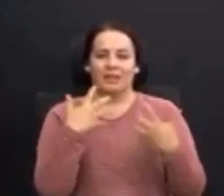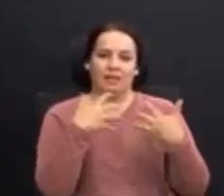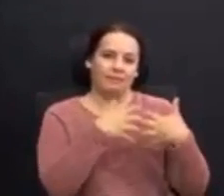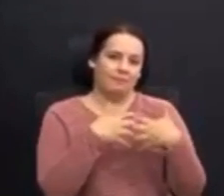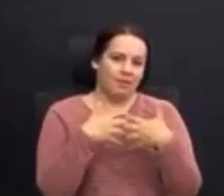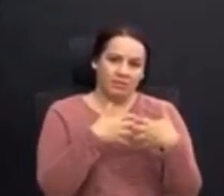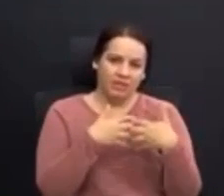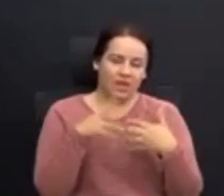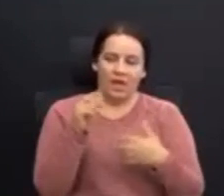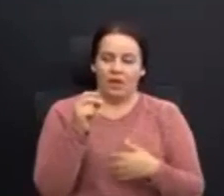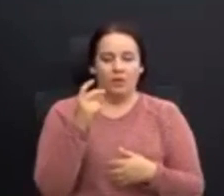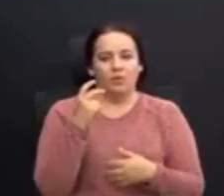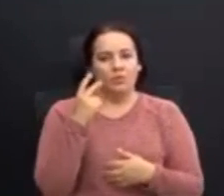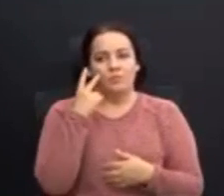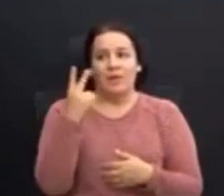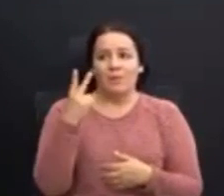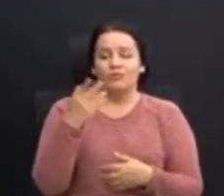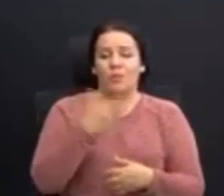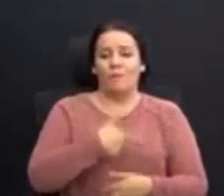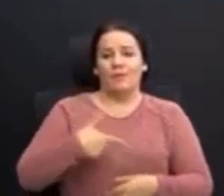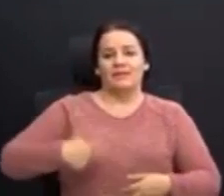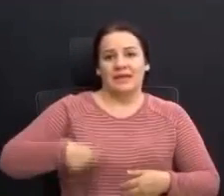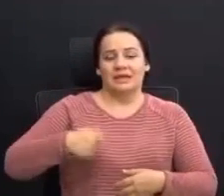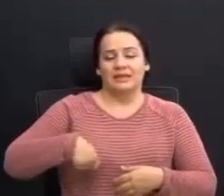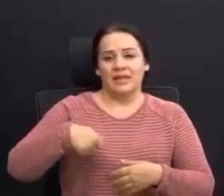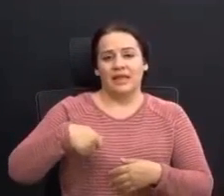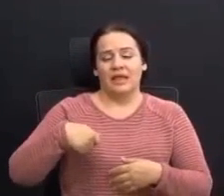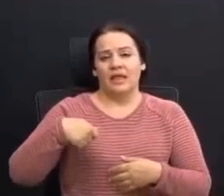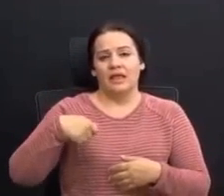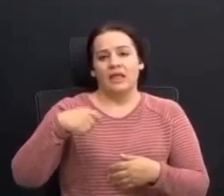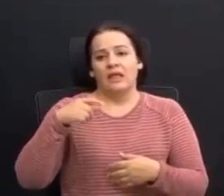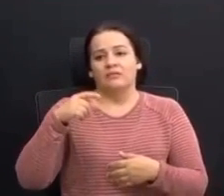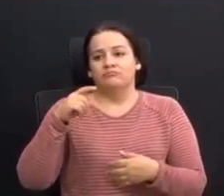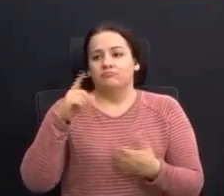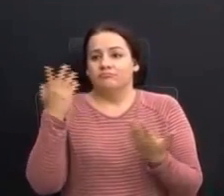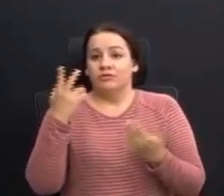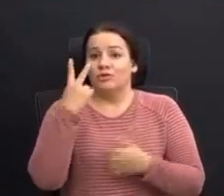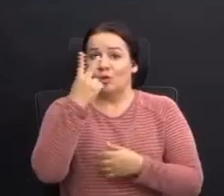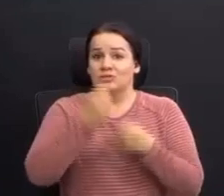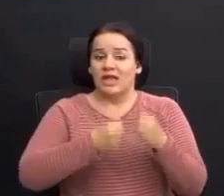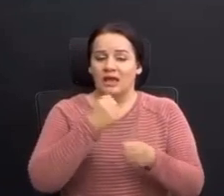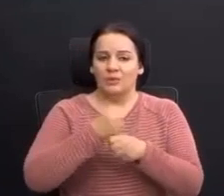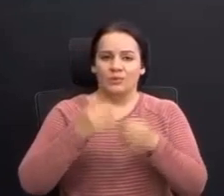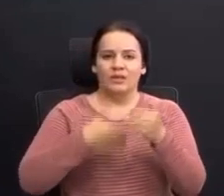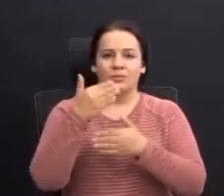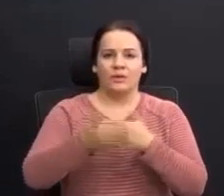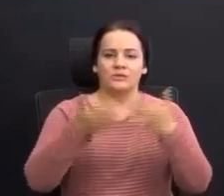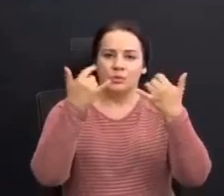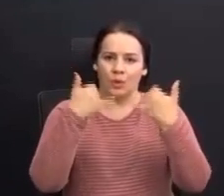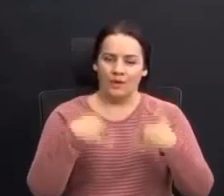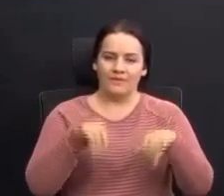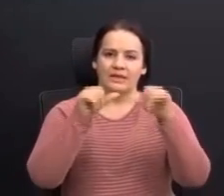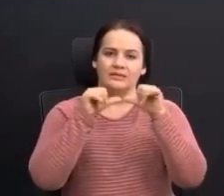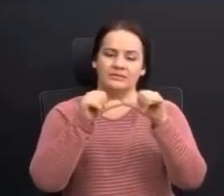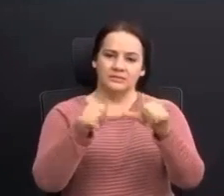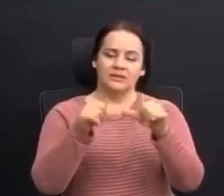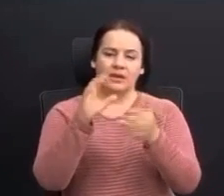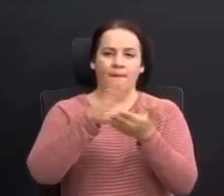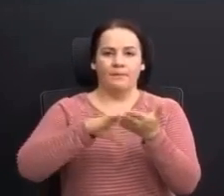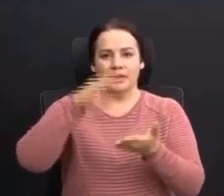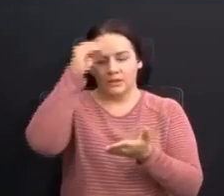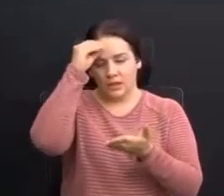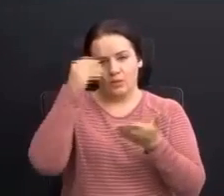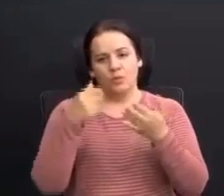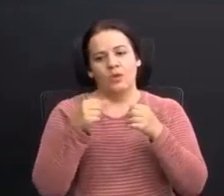un presidente de la República que 2 años después todavía sigue aprendiendo y sigue dando palos de ciego.